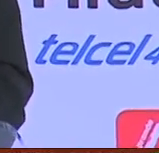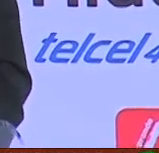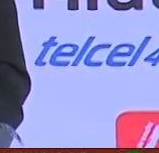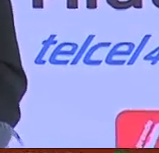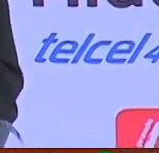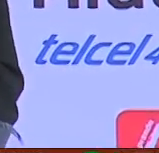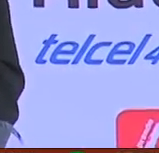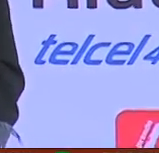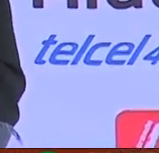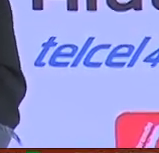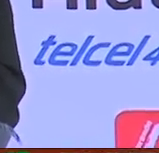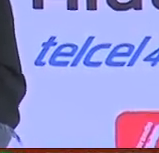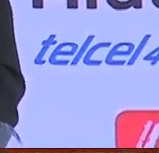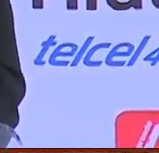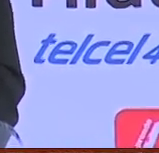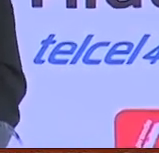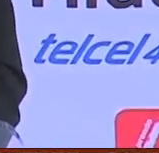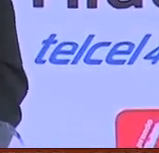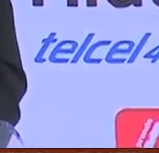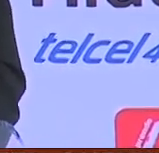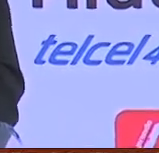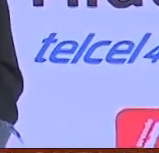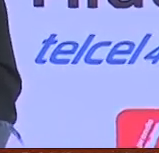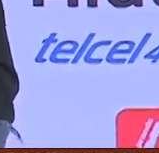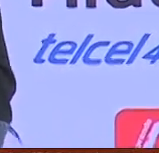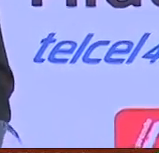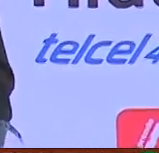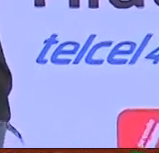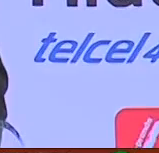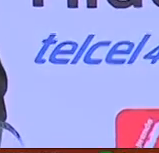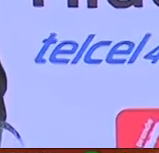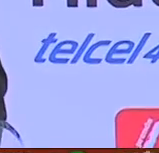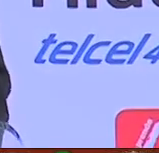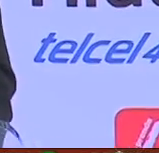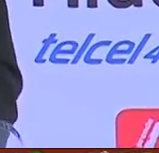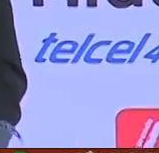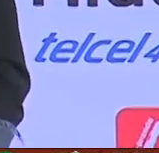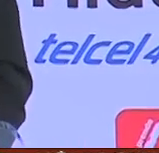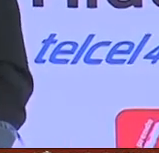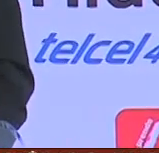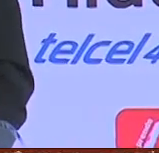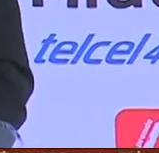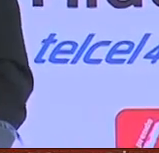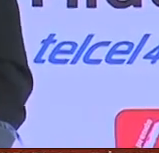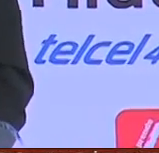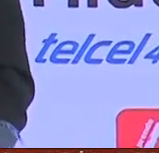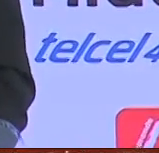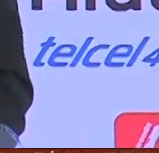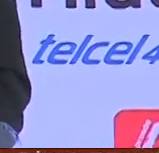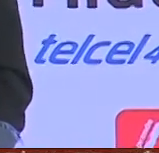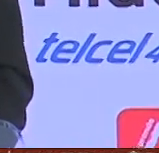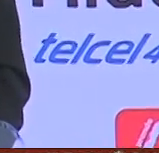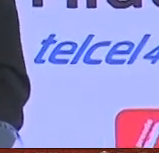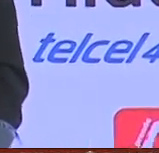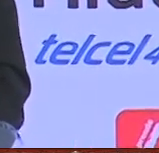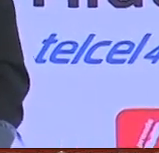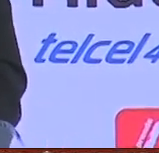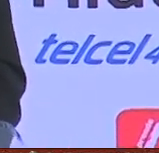APP Aprende, desarrollada y presentada recientemente por la Fundación Carlos Slim, la cual